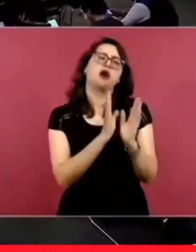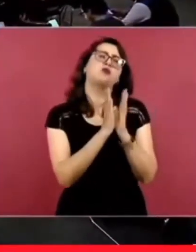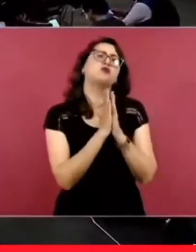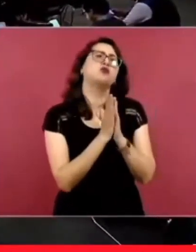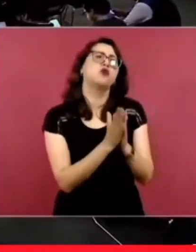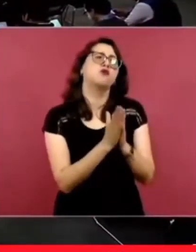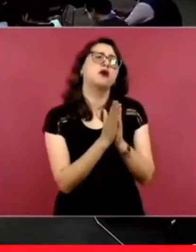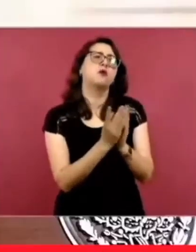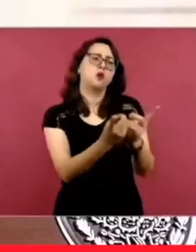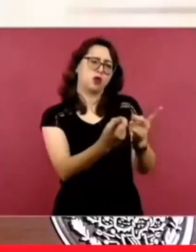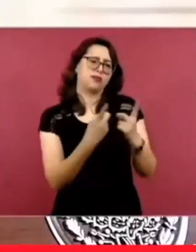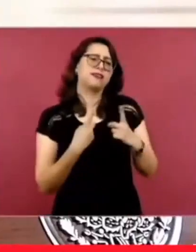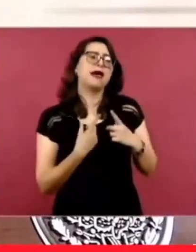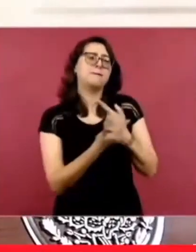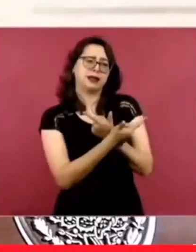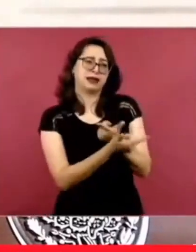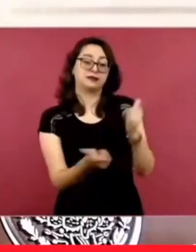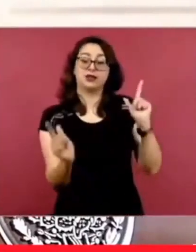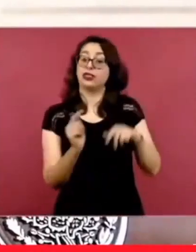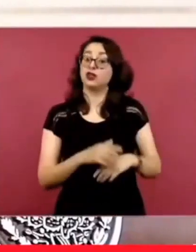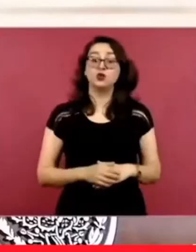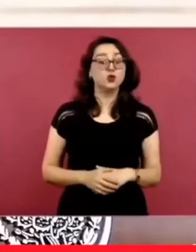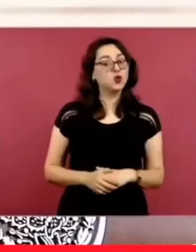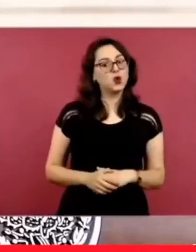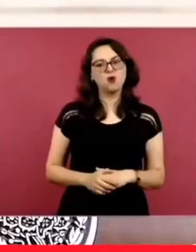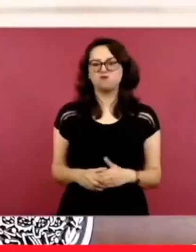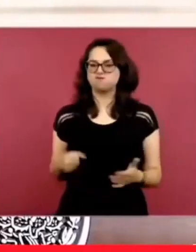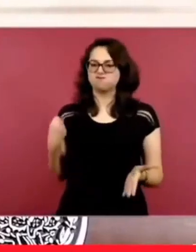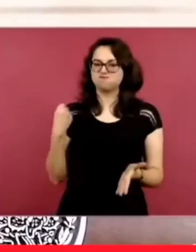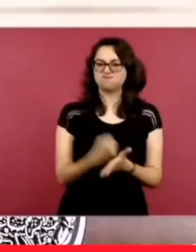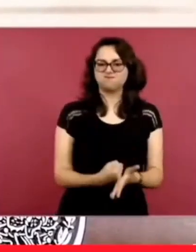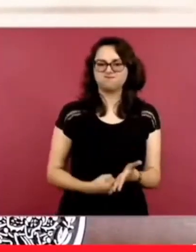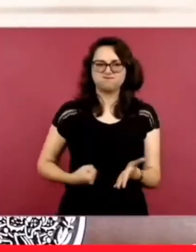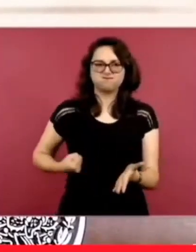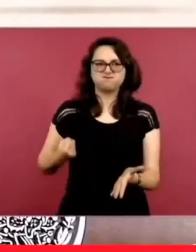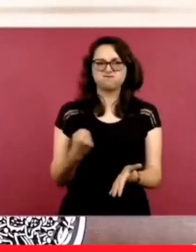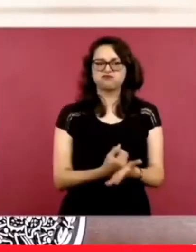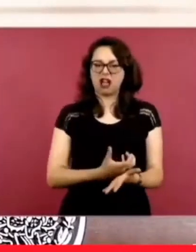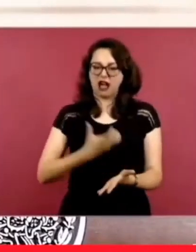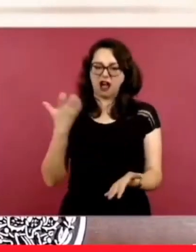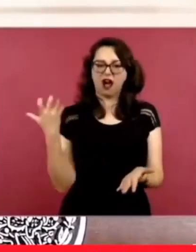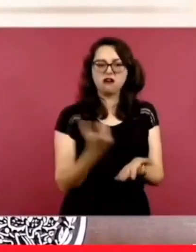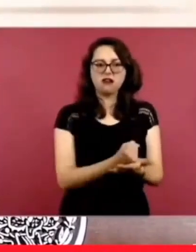Y lo segundo es